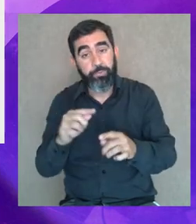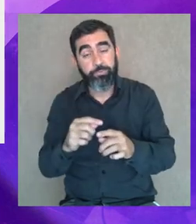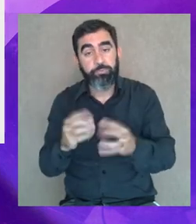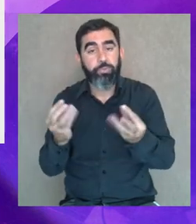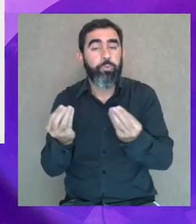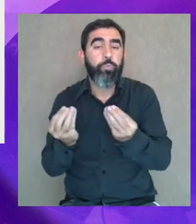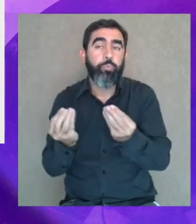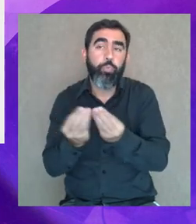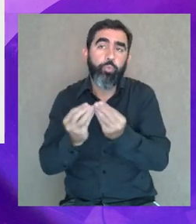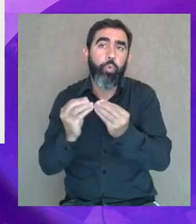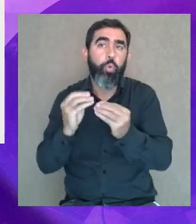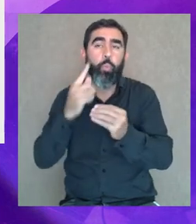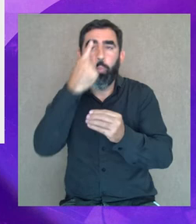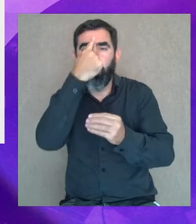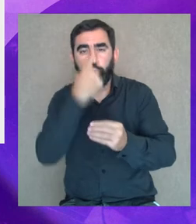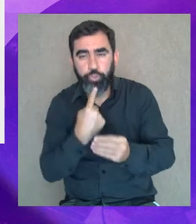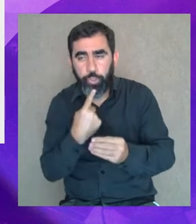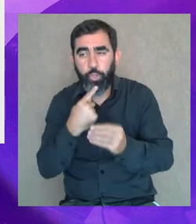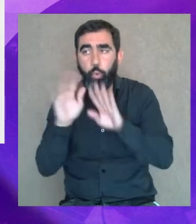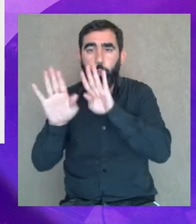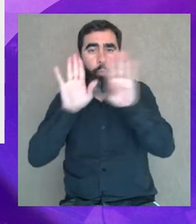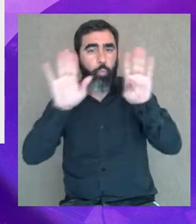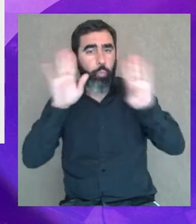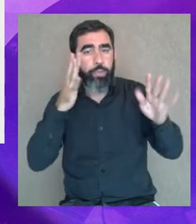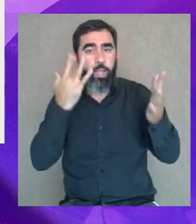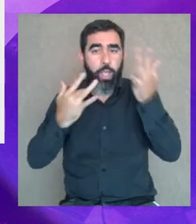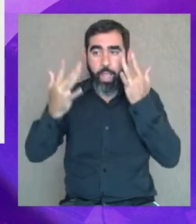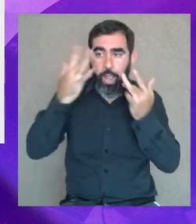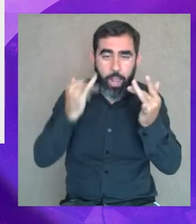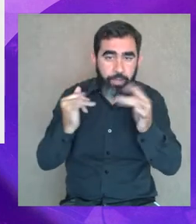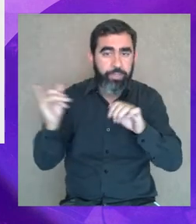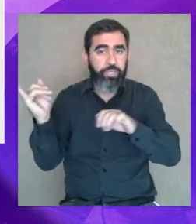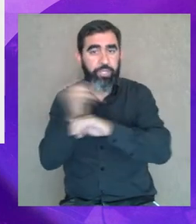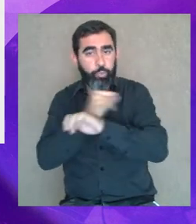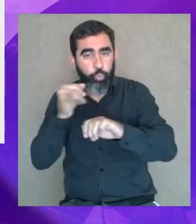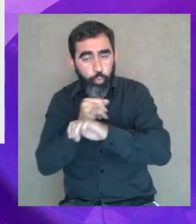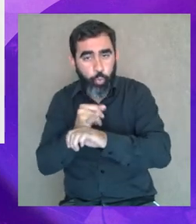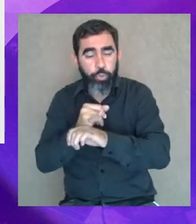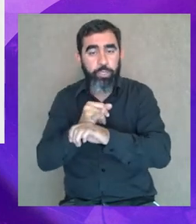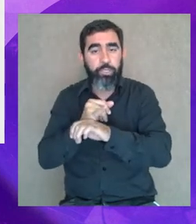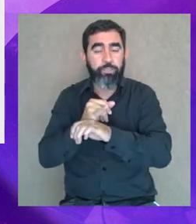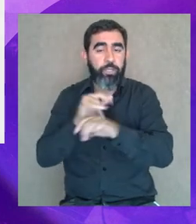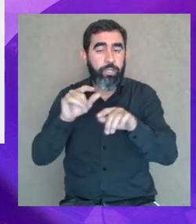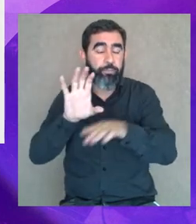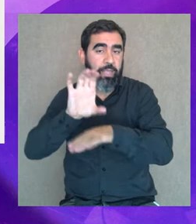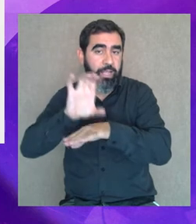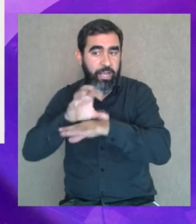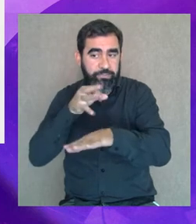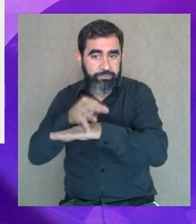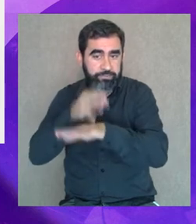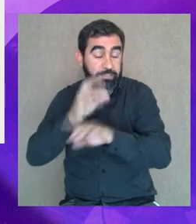muchos museos muchas galerías de arte muchas instituciones y academia y también espacios no